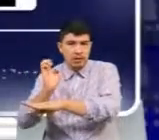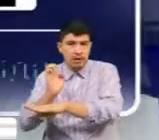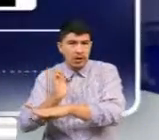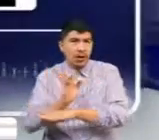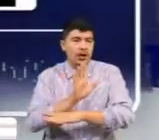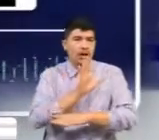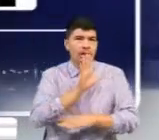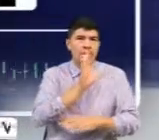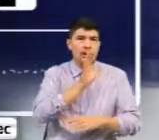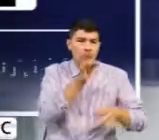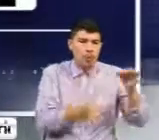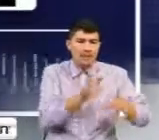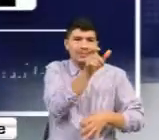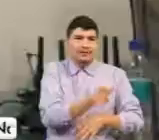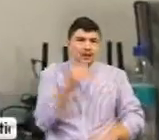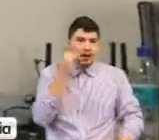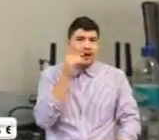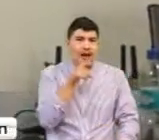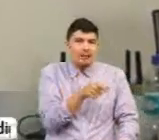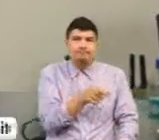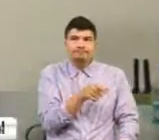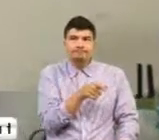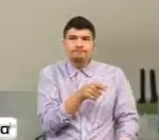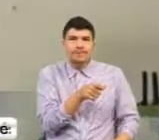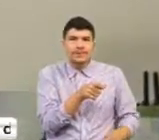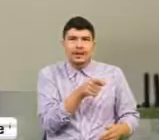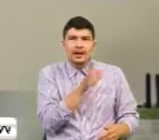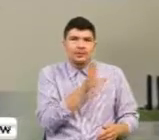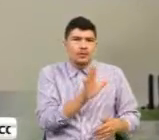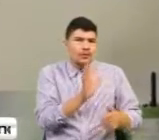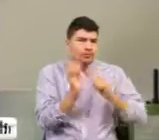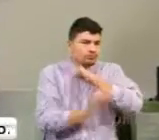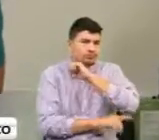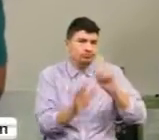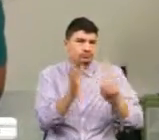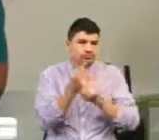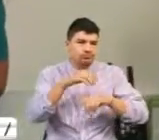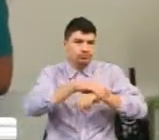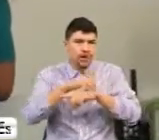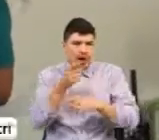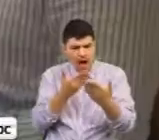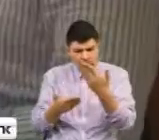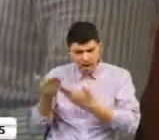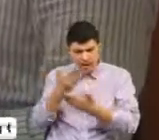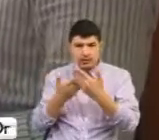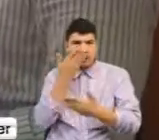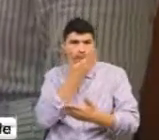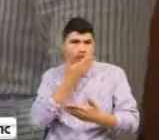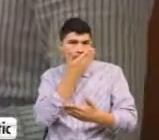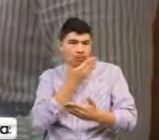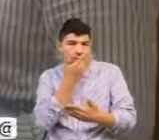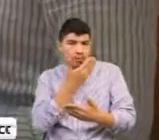menos la juez en la en la providencia donde impuso medida de aseguramiento analizaron los medios probatorios